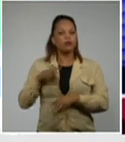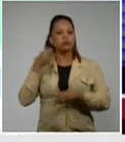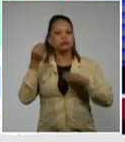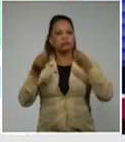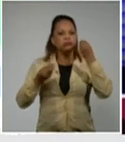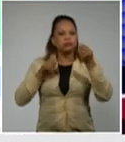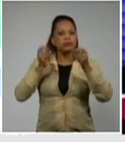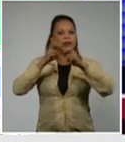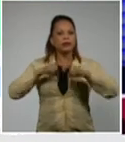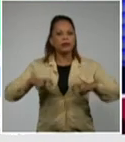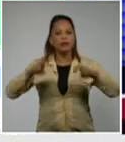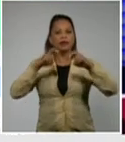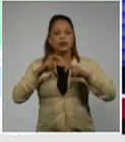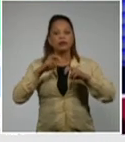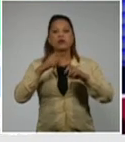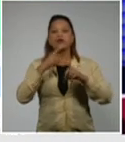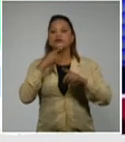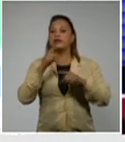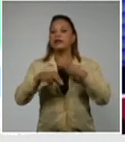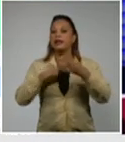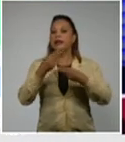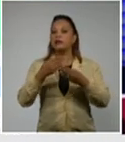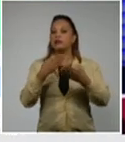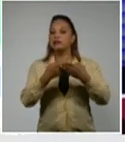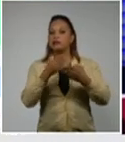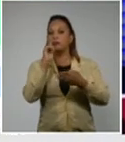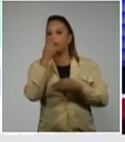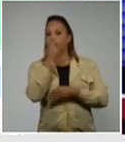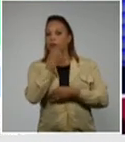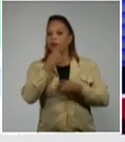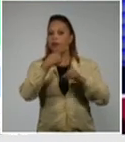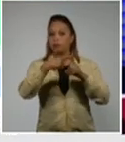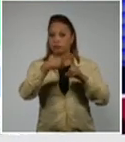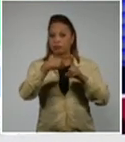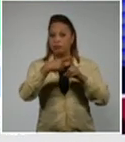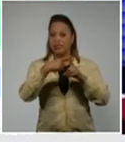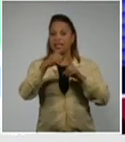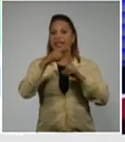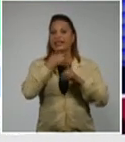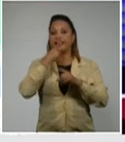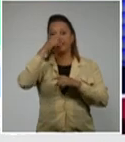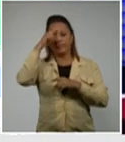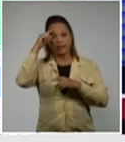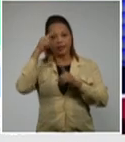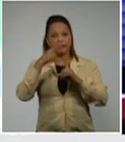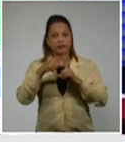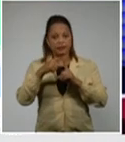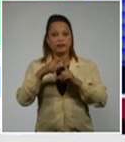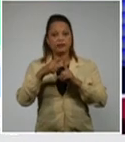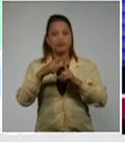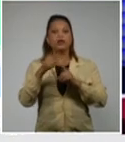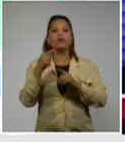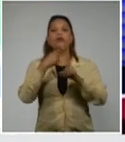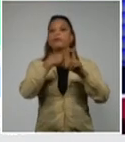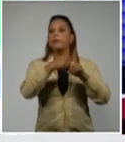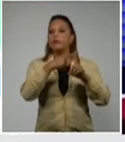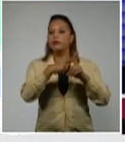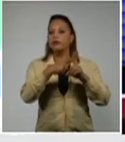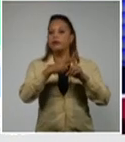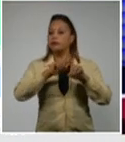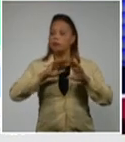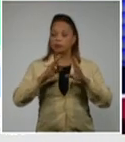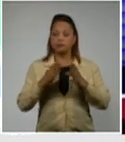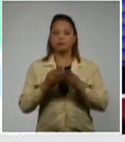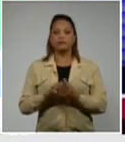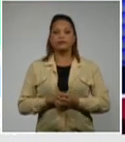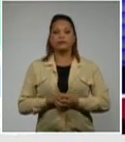fue positivo al test de antígeno como está establecido a toda persona con sintomatología sugestiva de COVID en